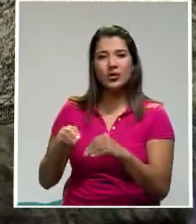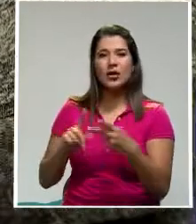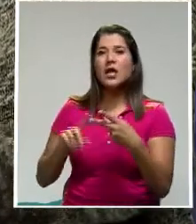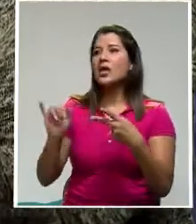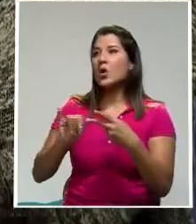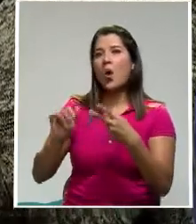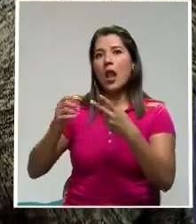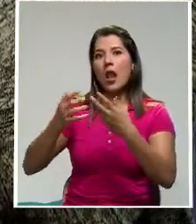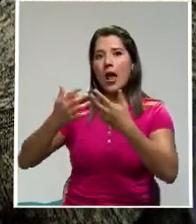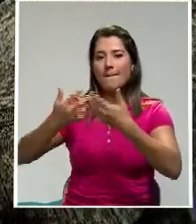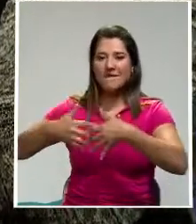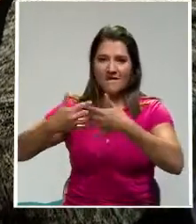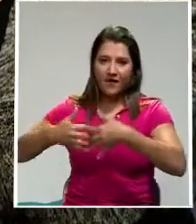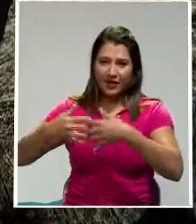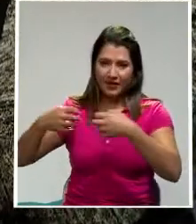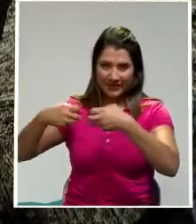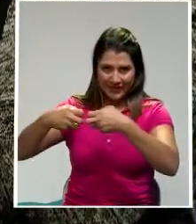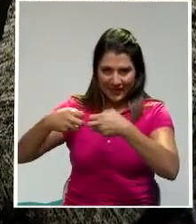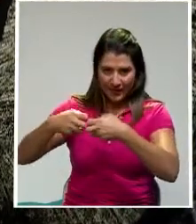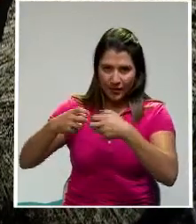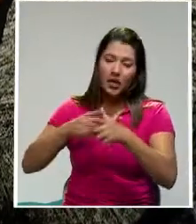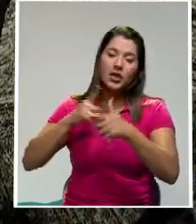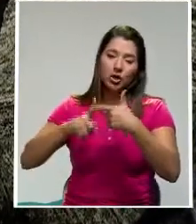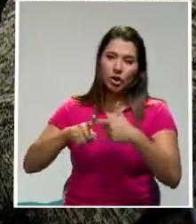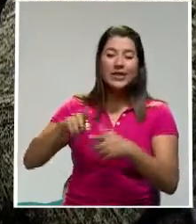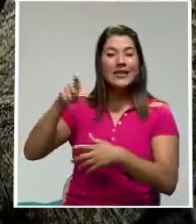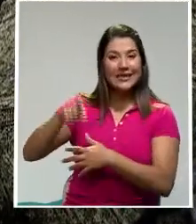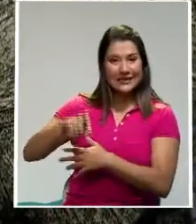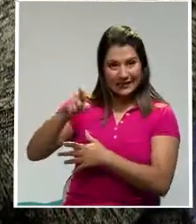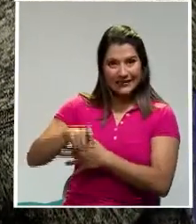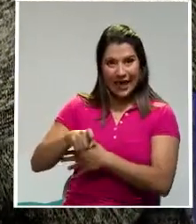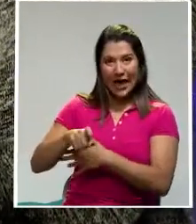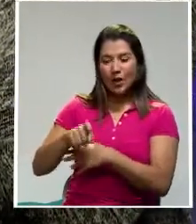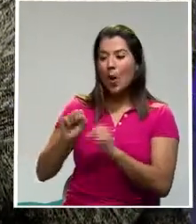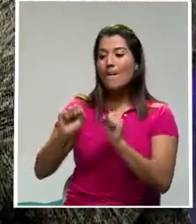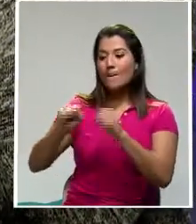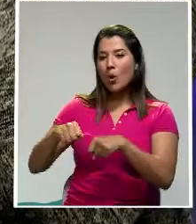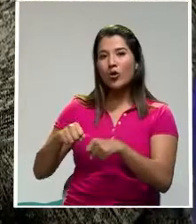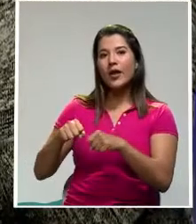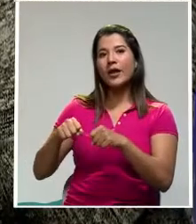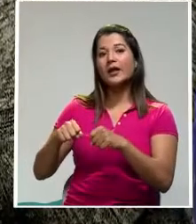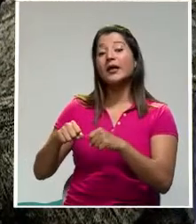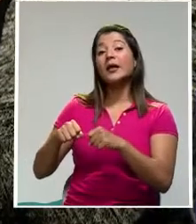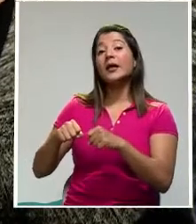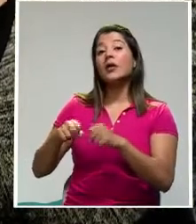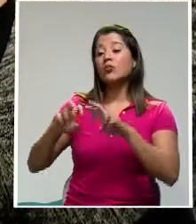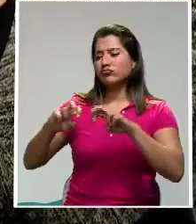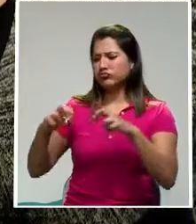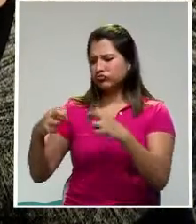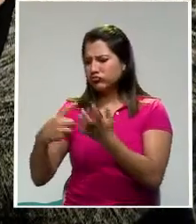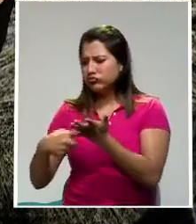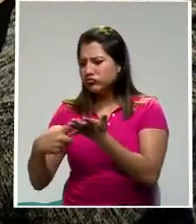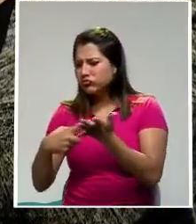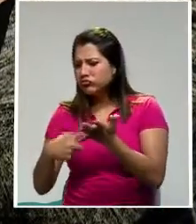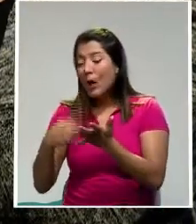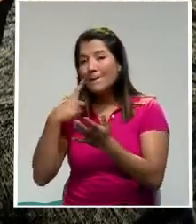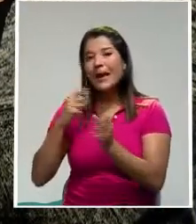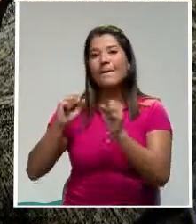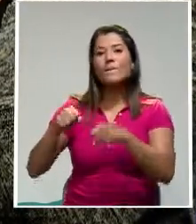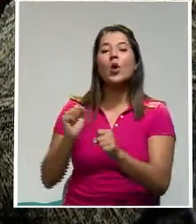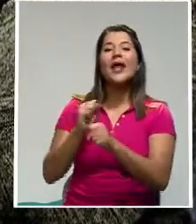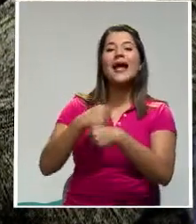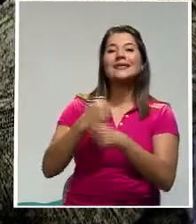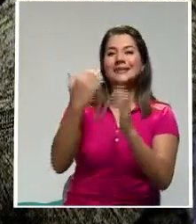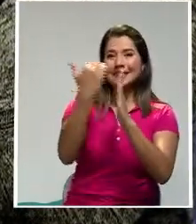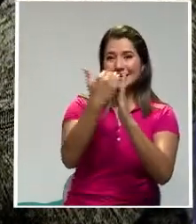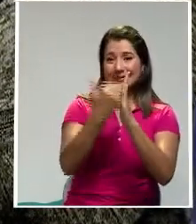Claro. Entonces fue necesario incluso sentarnos a hacer un protocolo de cómo íbamos a resguardar a